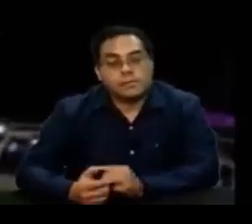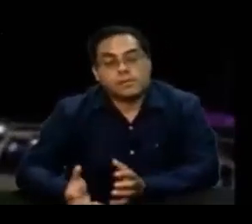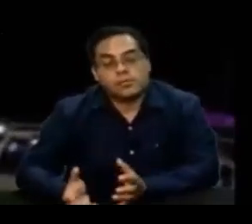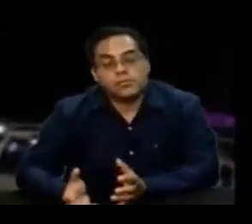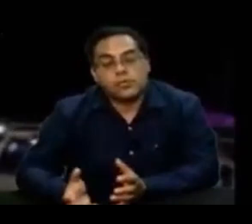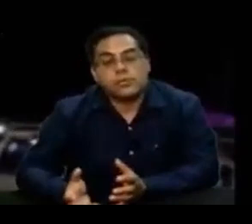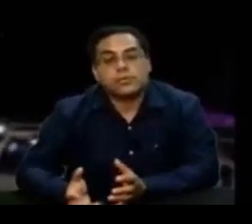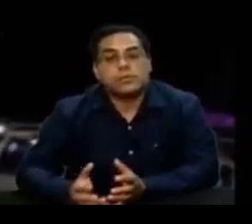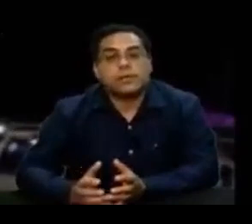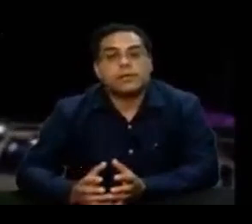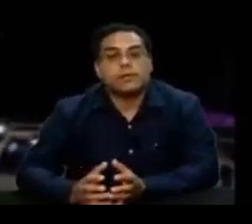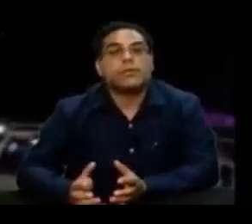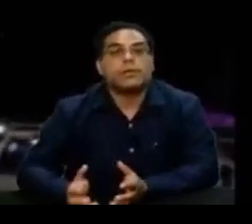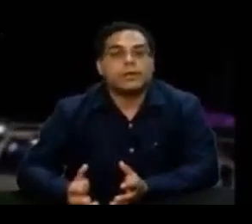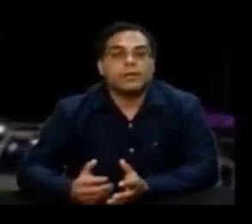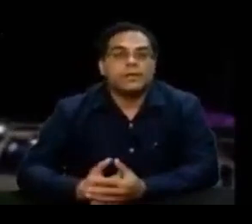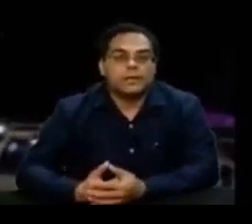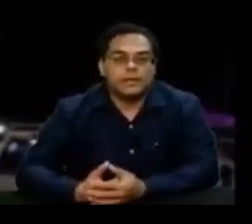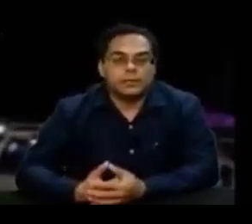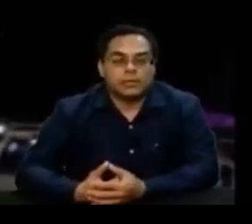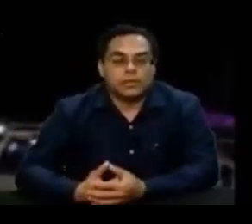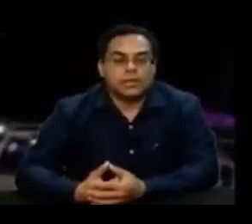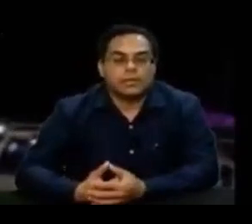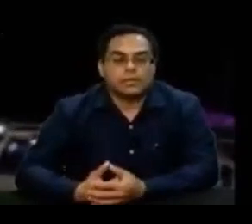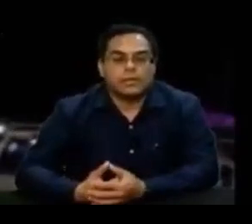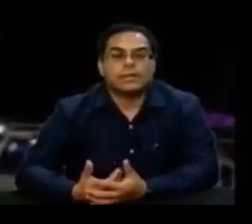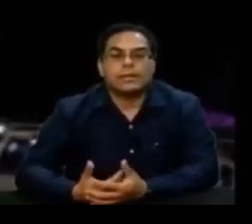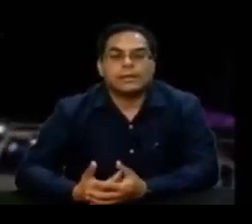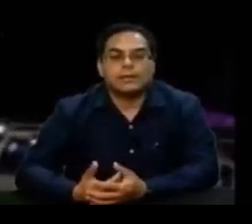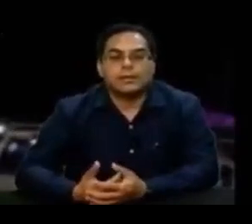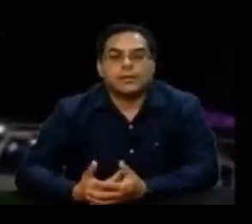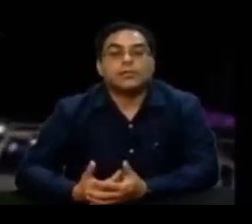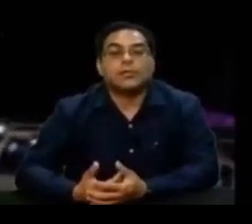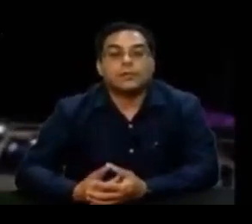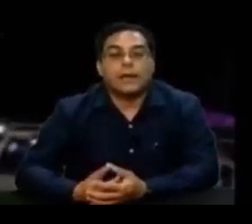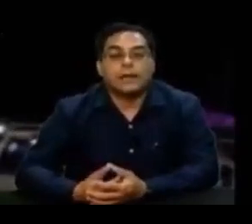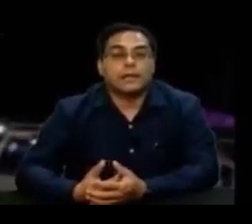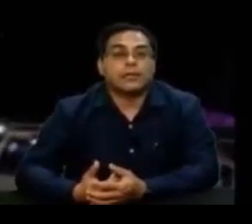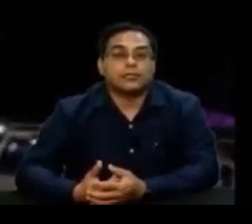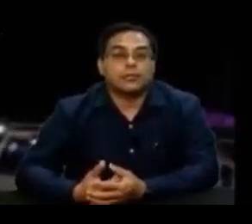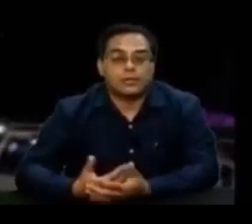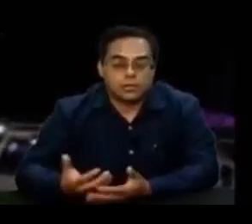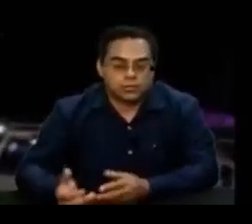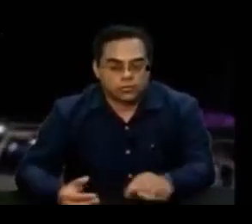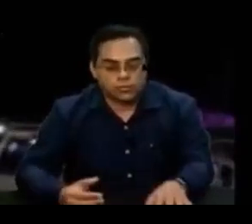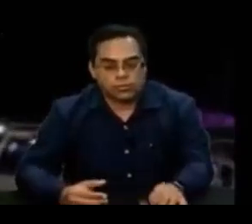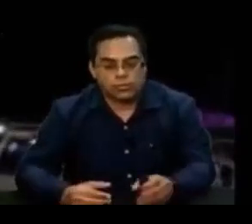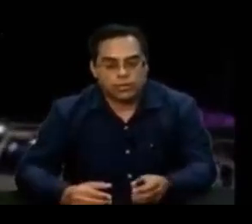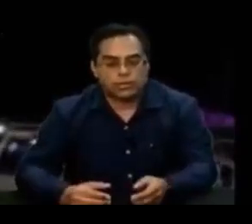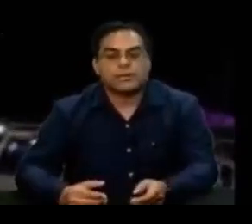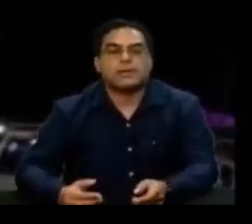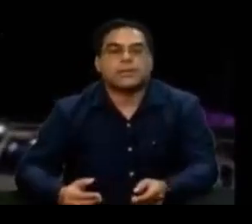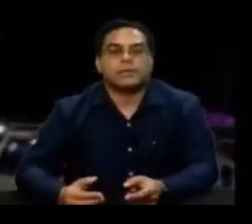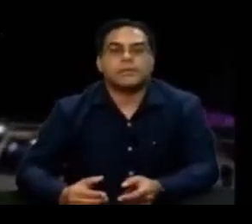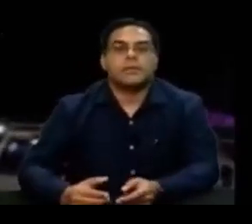Entonces esto es un poco más complejo porque tenemos que quitar el tejido no vital y hacer reconstrucciones un poquito